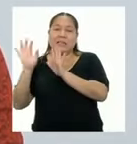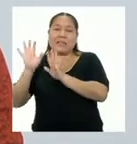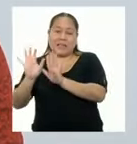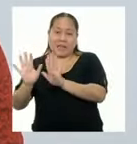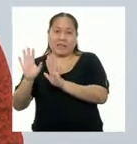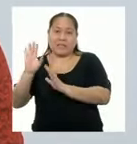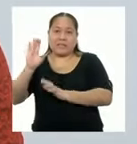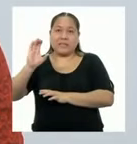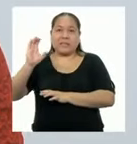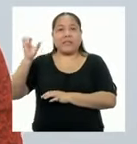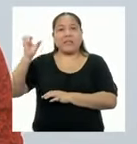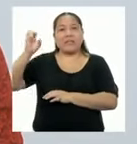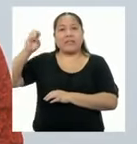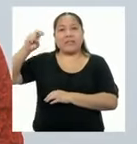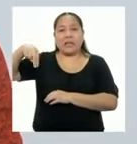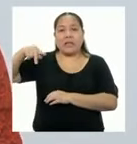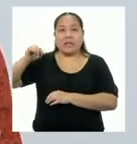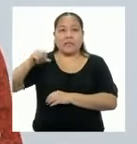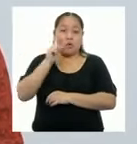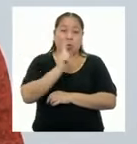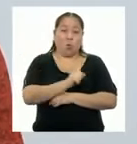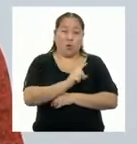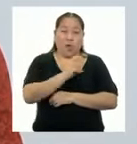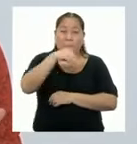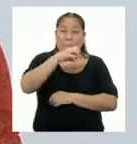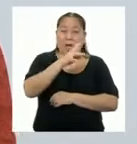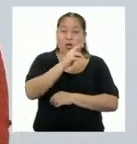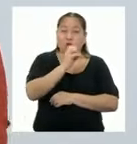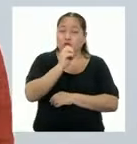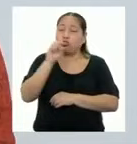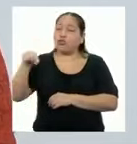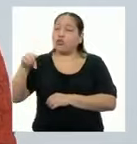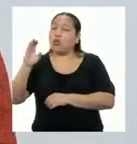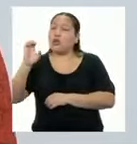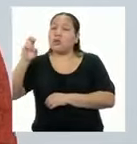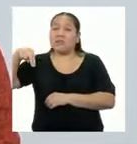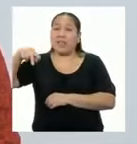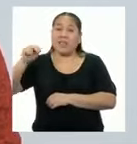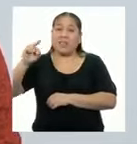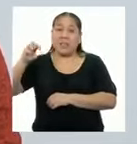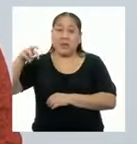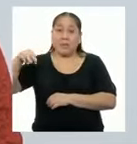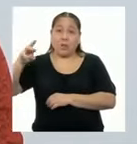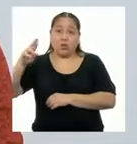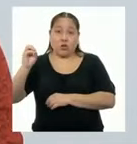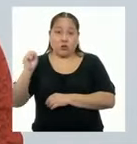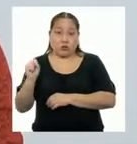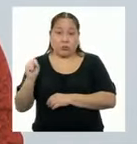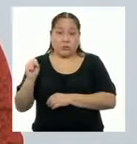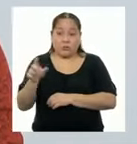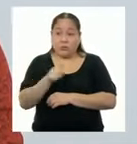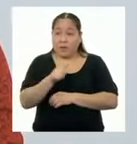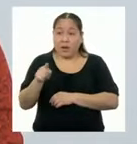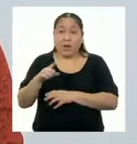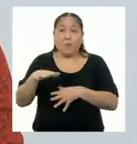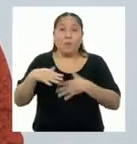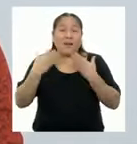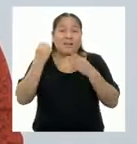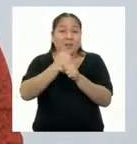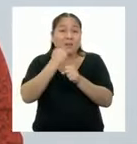diferentes. Una es metros y la otra es centímetros. Para trabajar con escalas